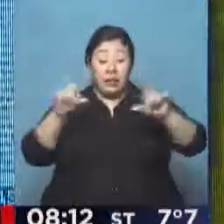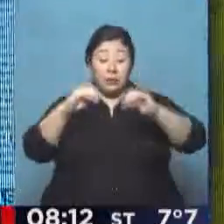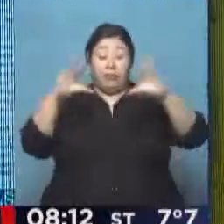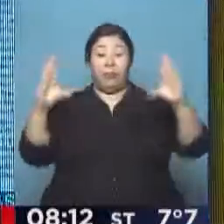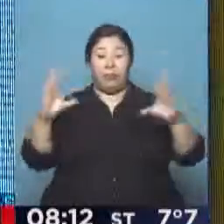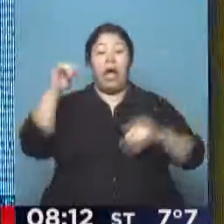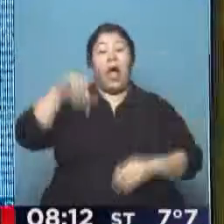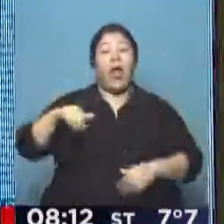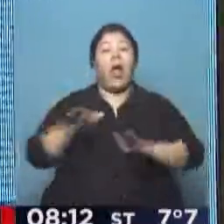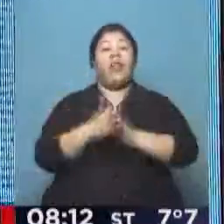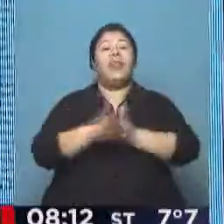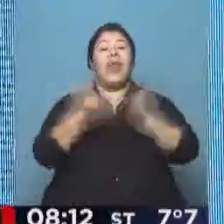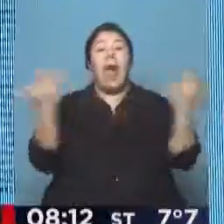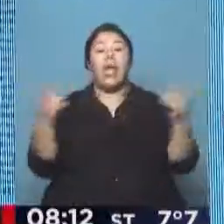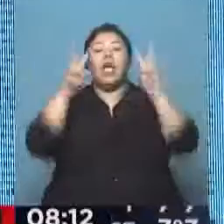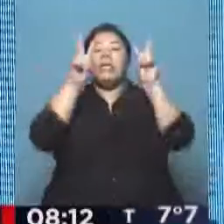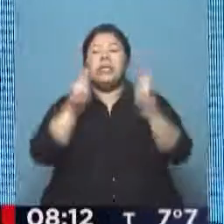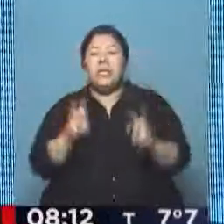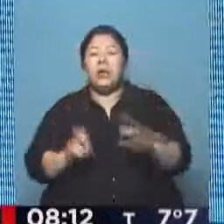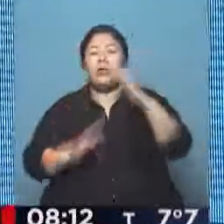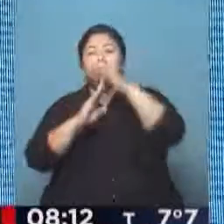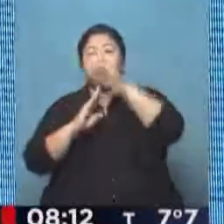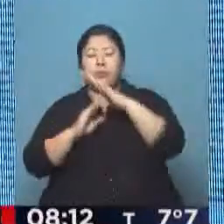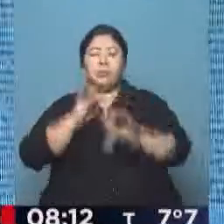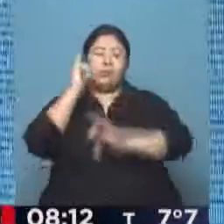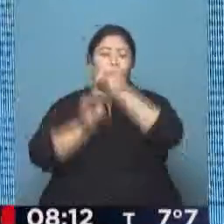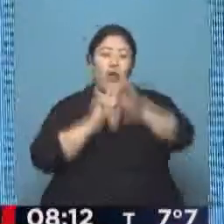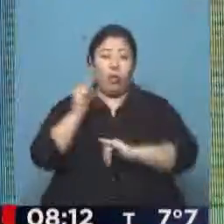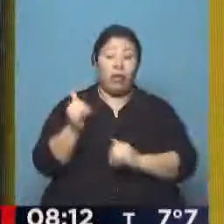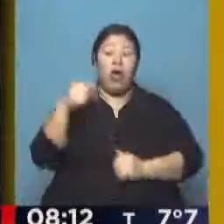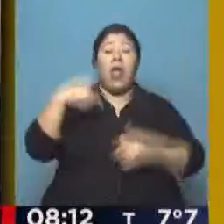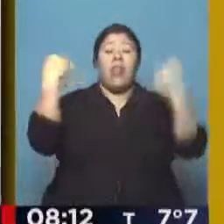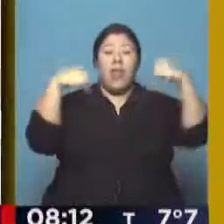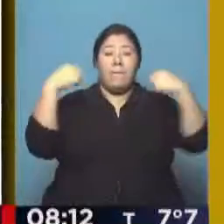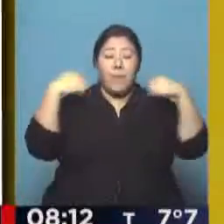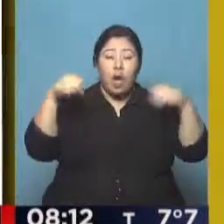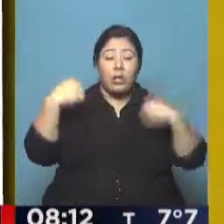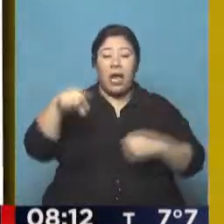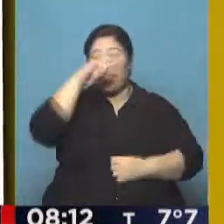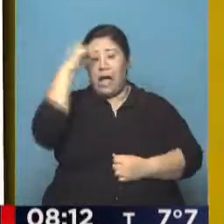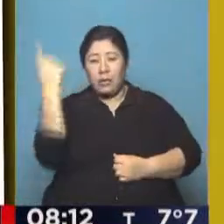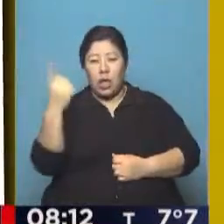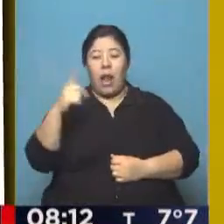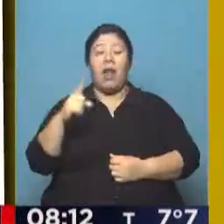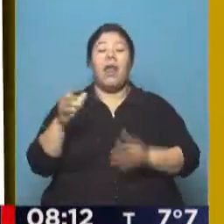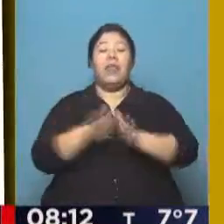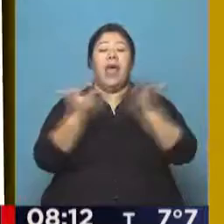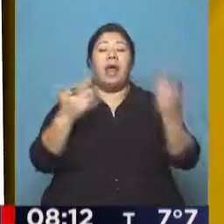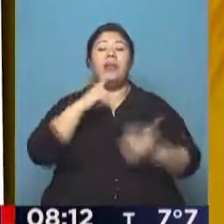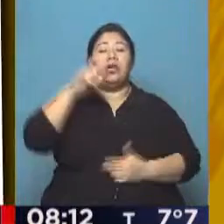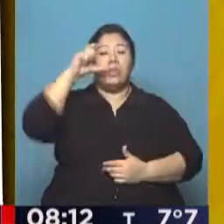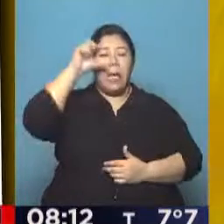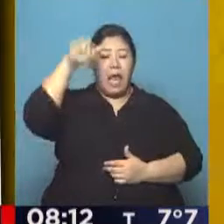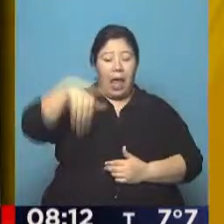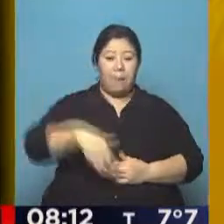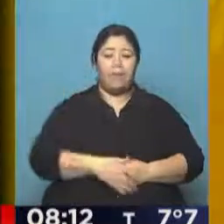Los principales títulos y, como hacemos habitualmente, nos metemos en el reporte nacional. A ver qué dice Telam, vemos qué es lo importante para Telam. Bueno,